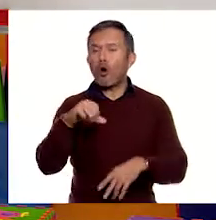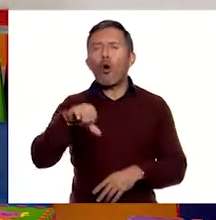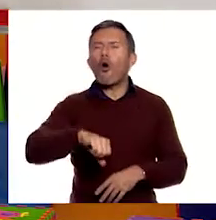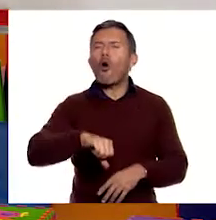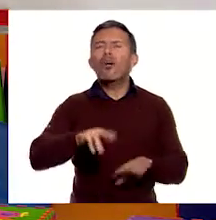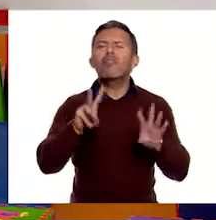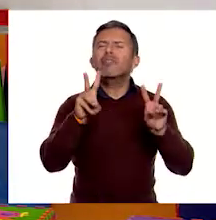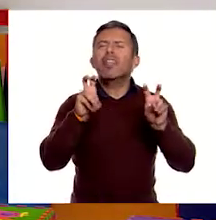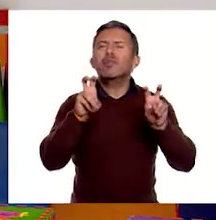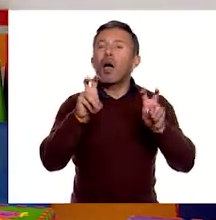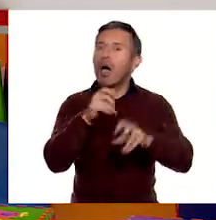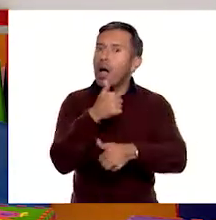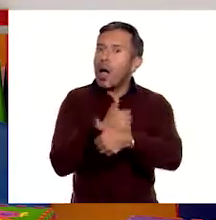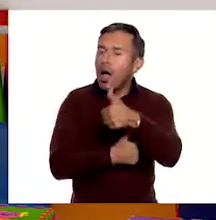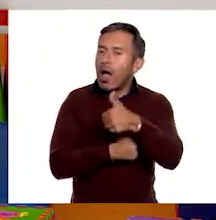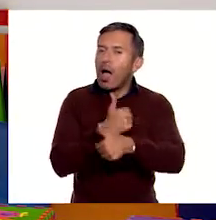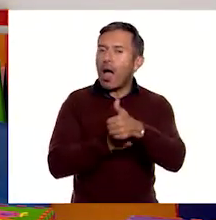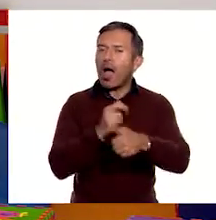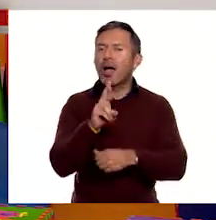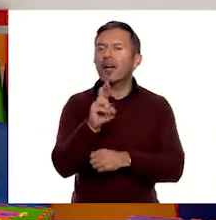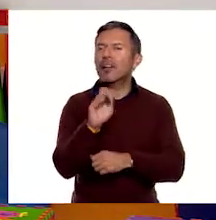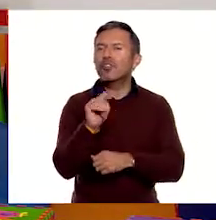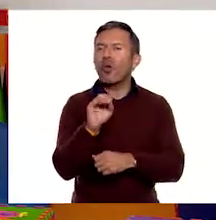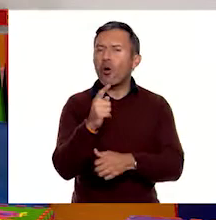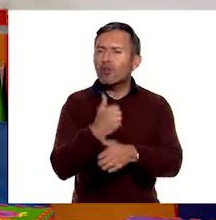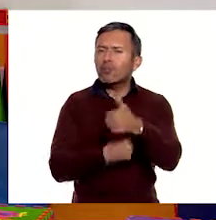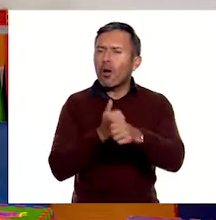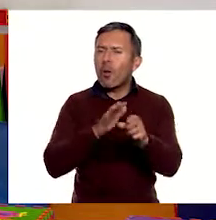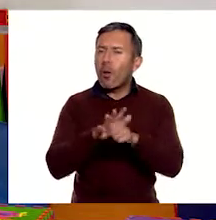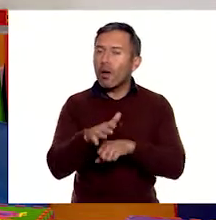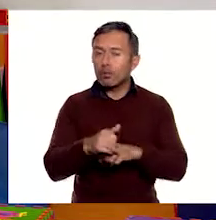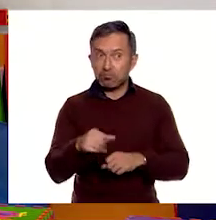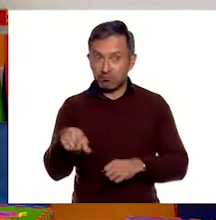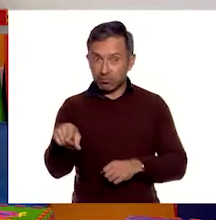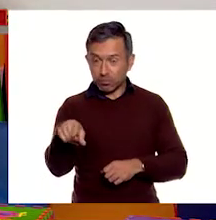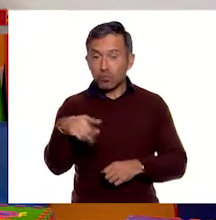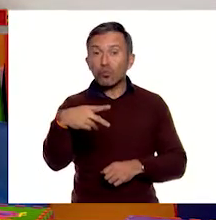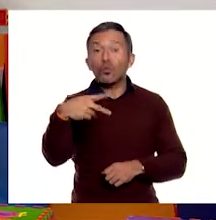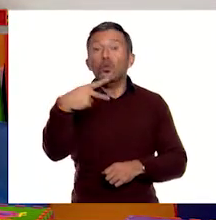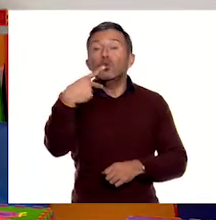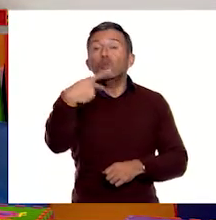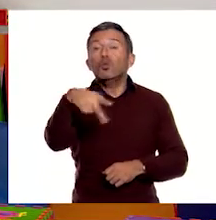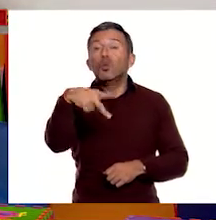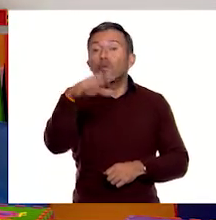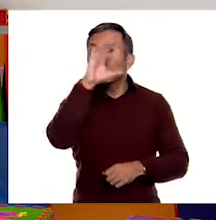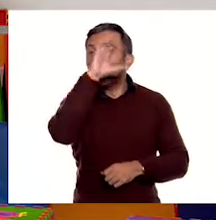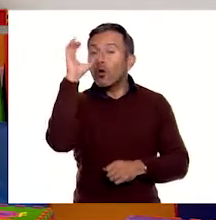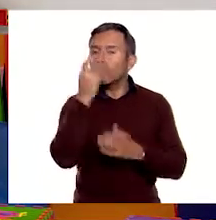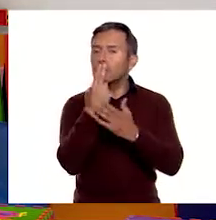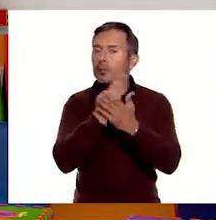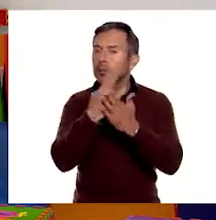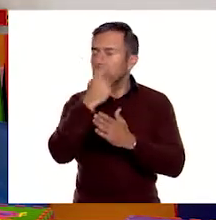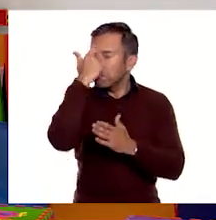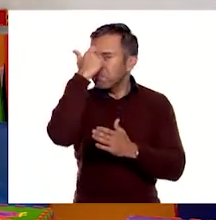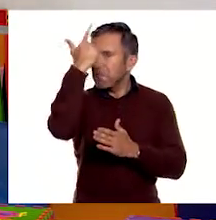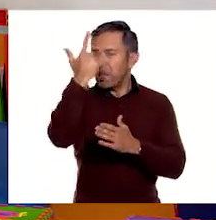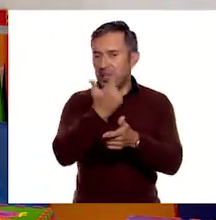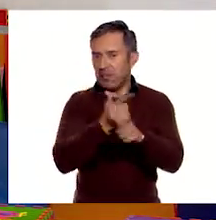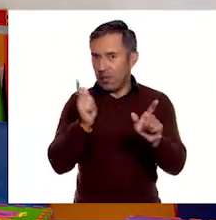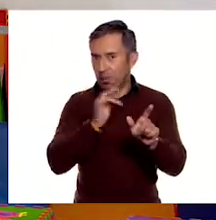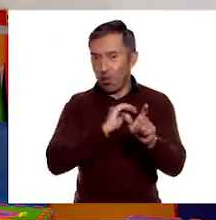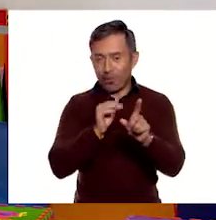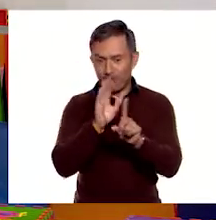hay reto, Eric. ¿Hay reto? Sí, el reto. El reto es que inventes tus propias imágenes para jugar con el